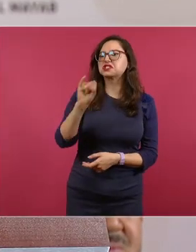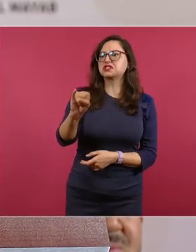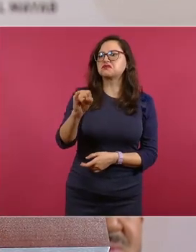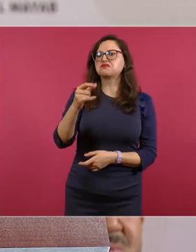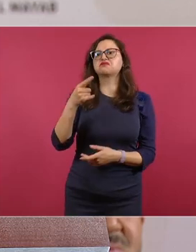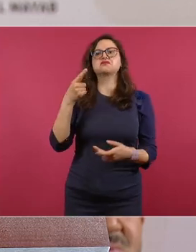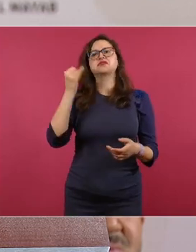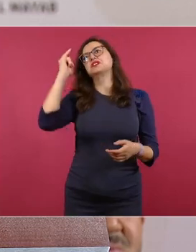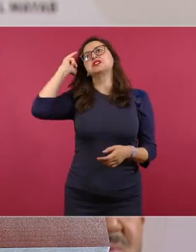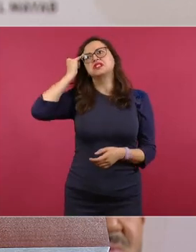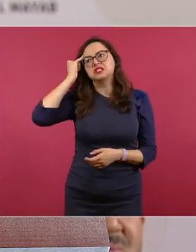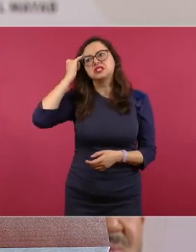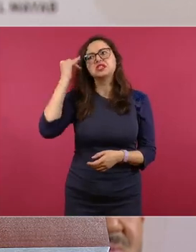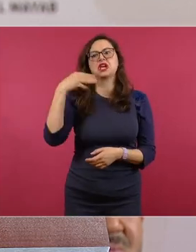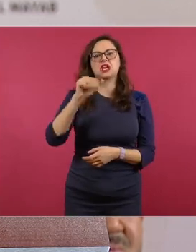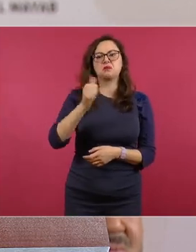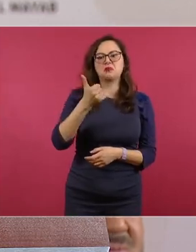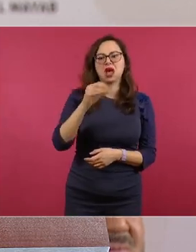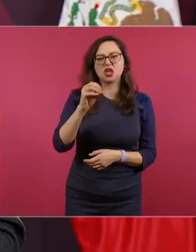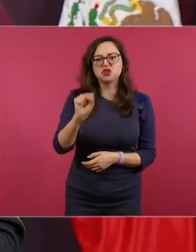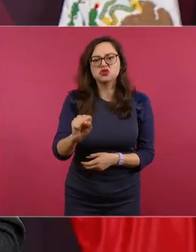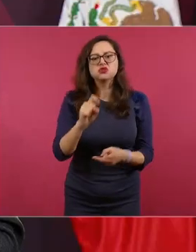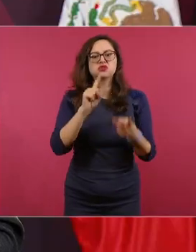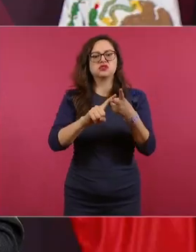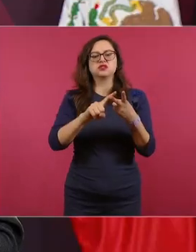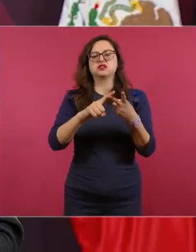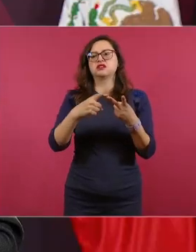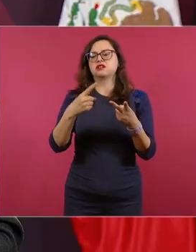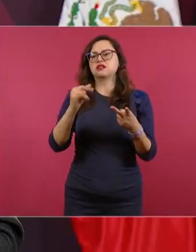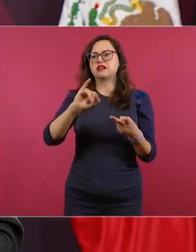a mayas y a yaquis?